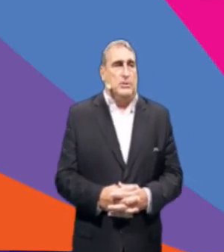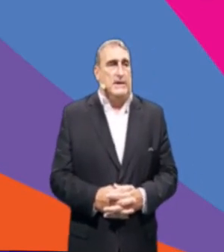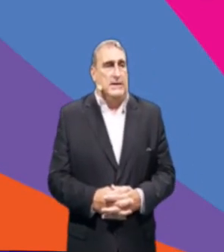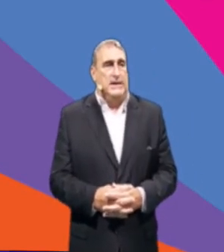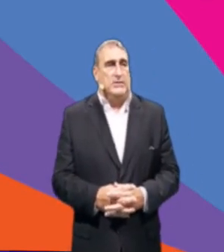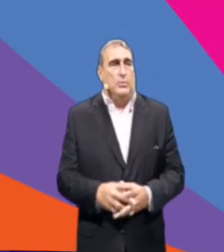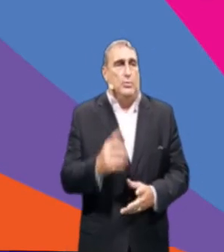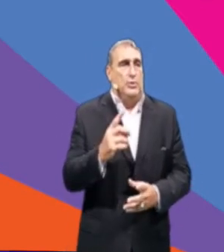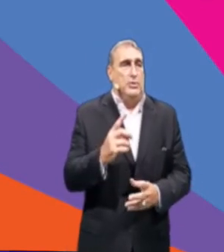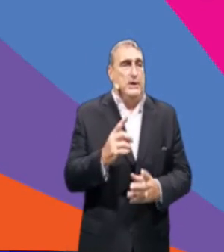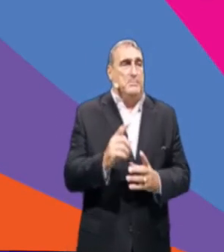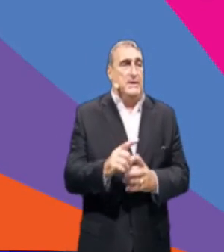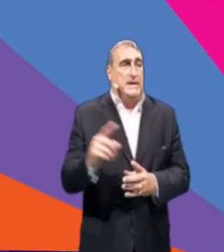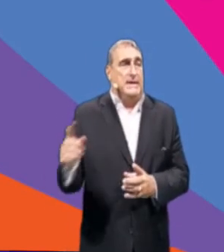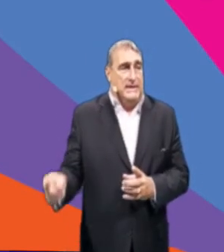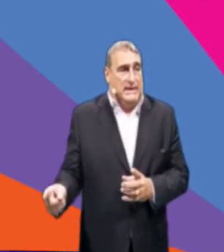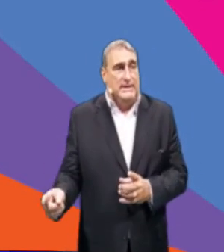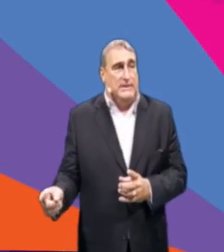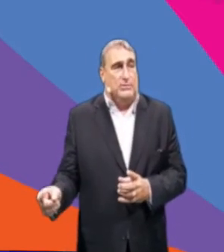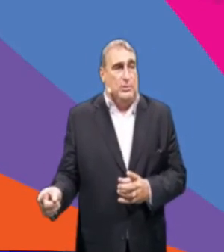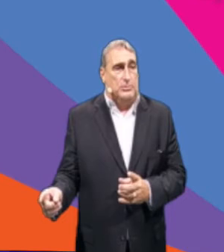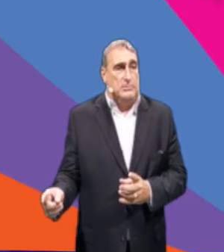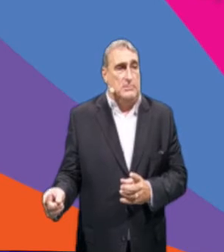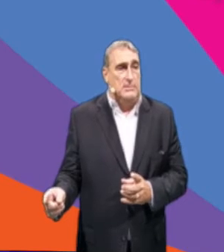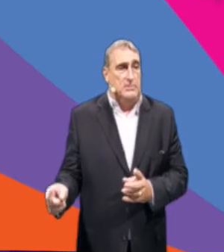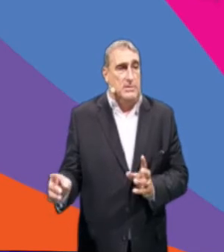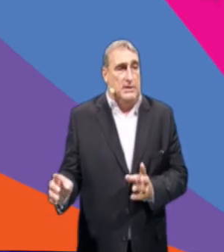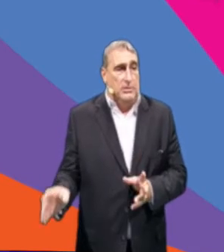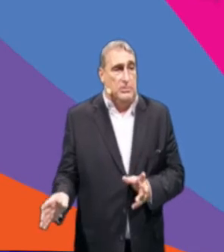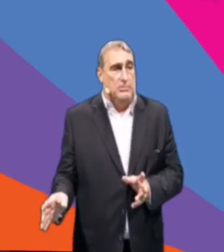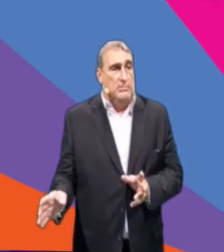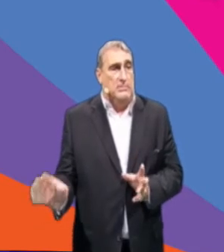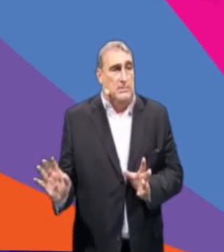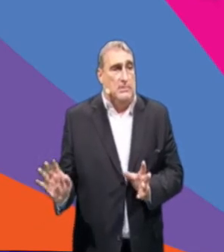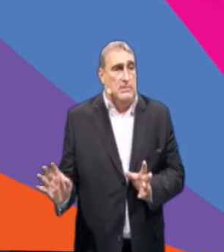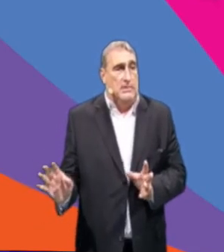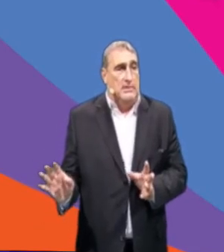sea, candidato uno y después tiene que tener candidato dos, el otro.